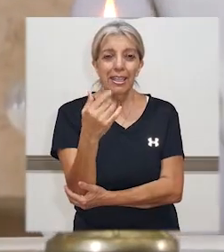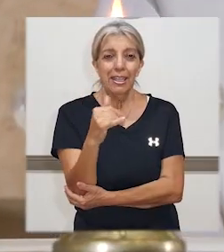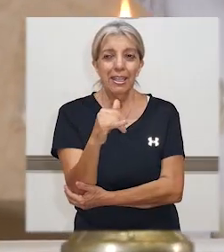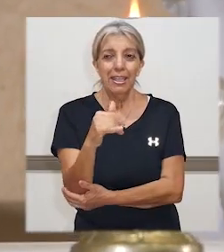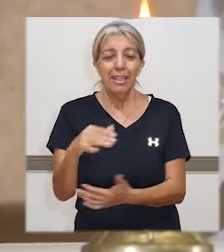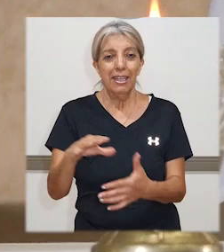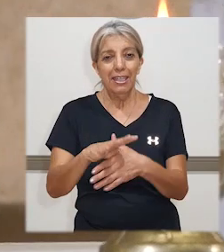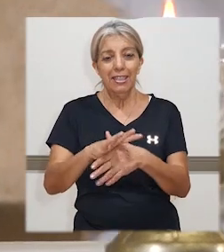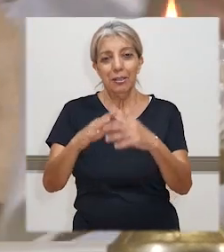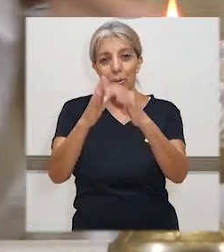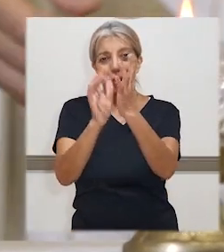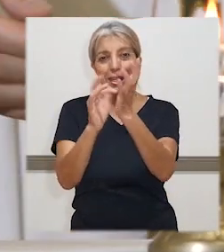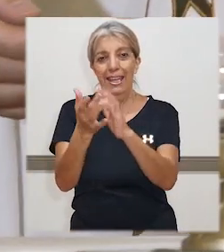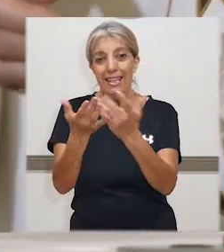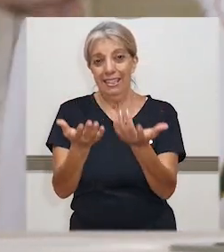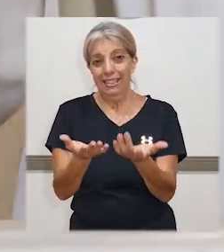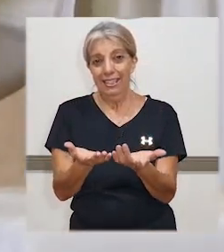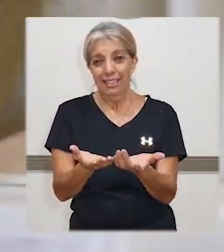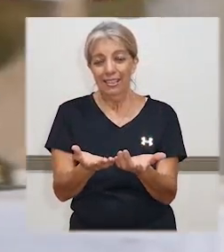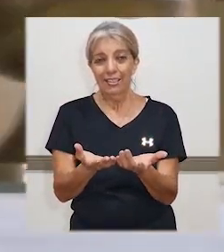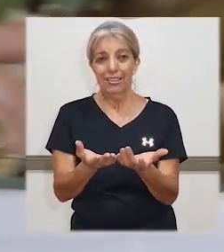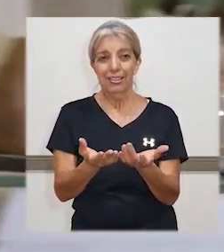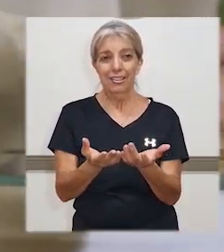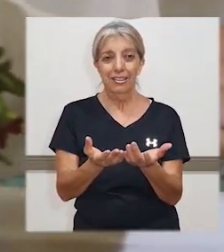iglesia, que guardará.